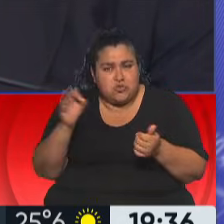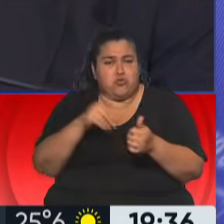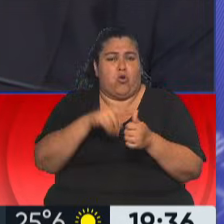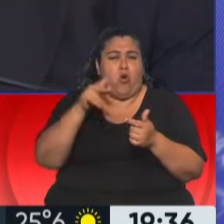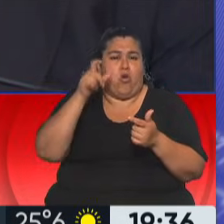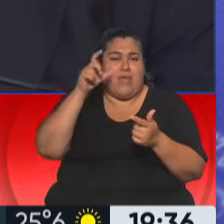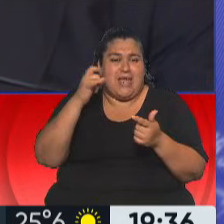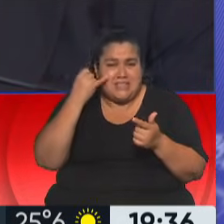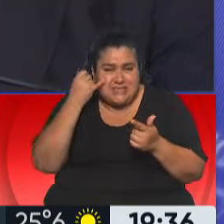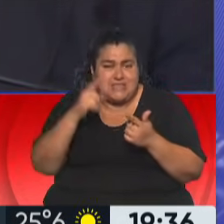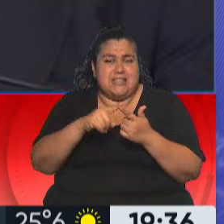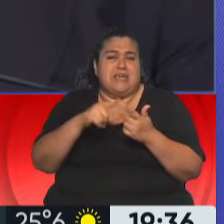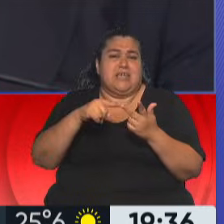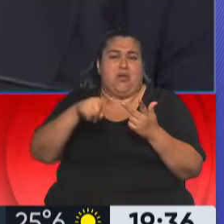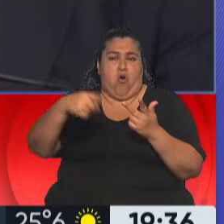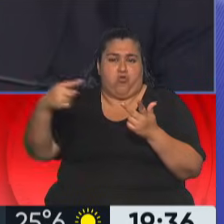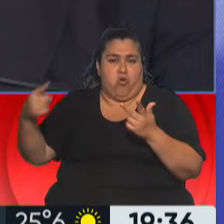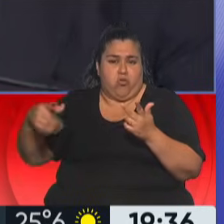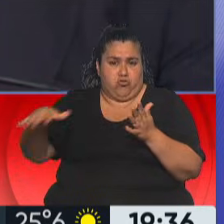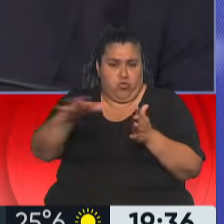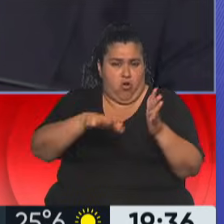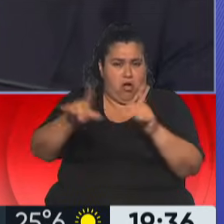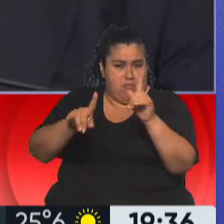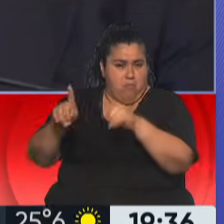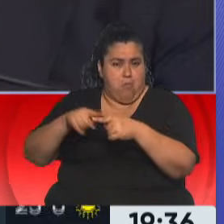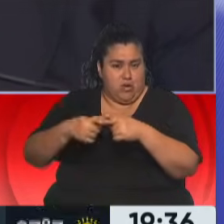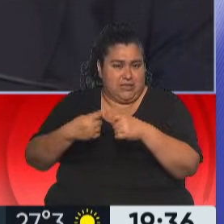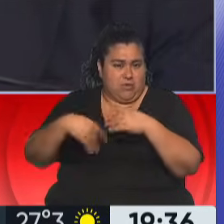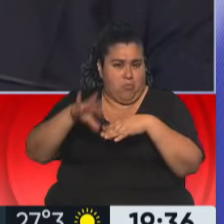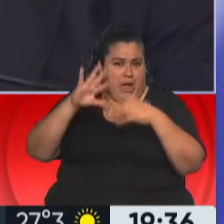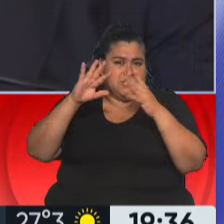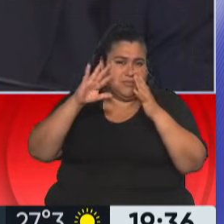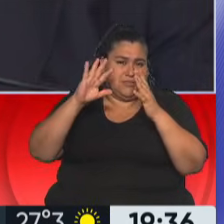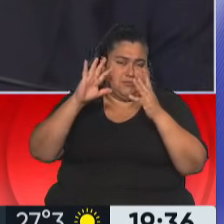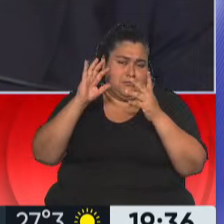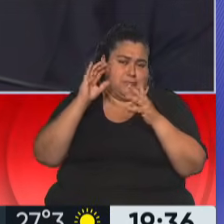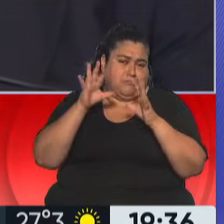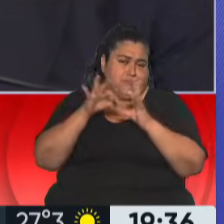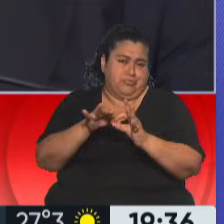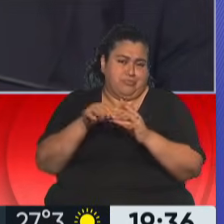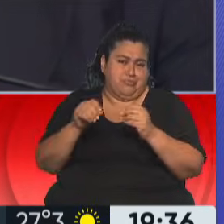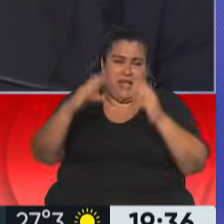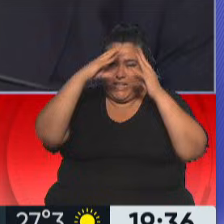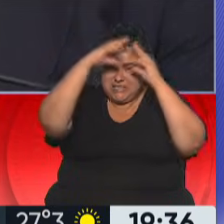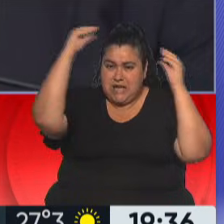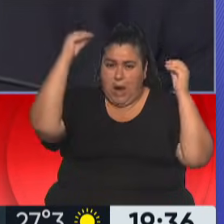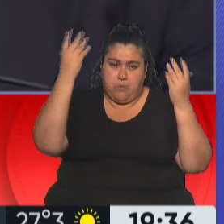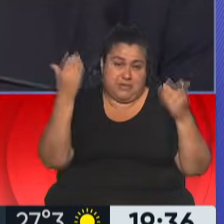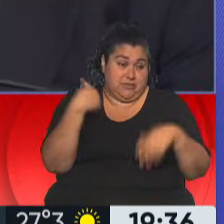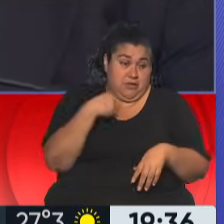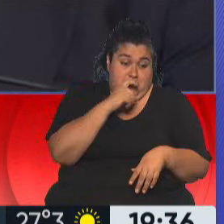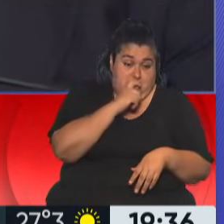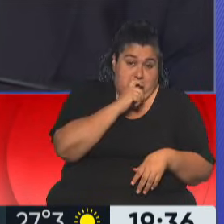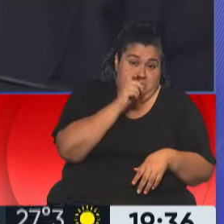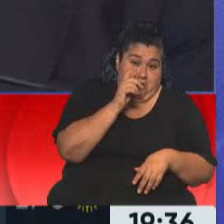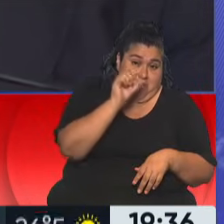continuidad del chavismo, obviamente mucho más alineado con Estados Unidos. Estados Unidos lo dijo muy claramente, mejor que nos obedezcan, si